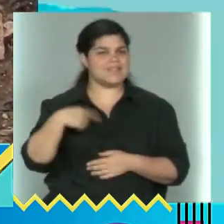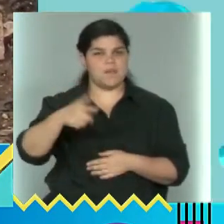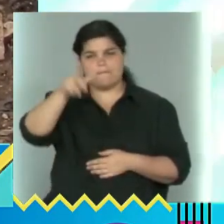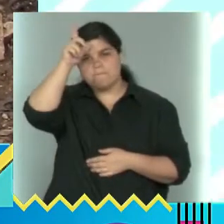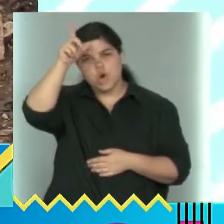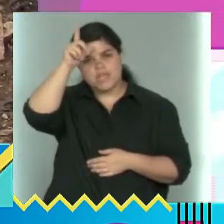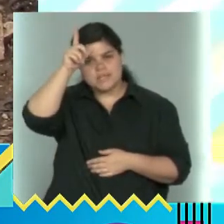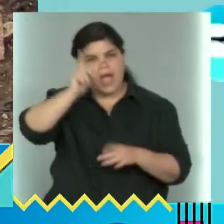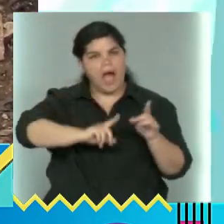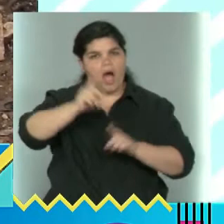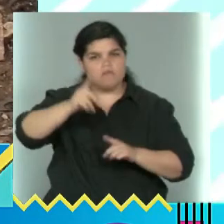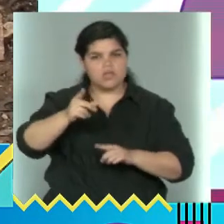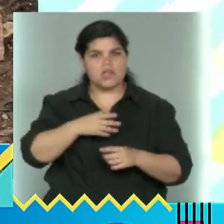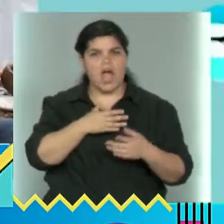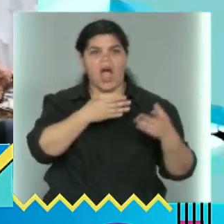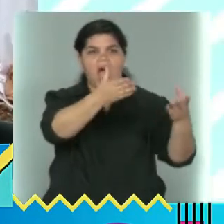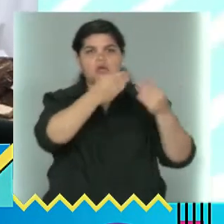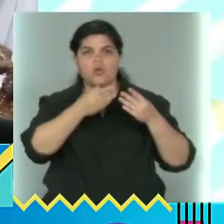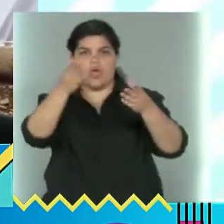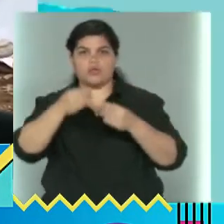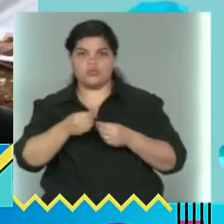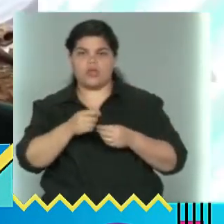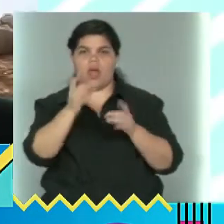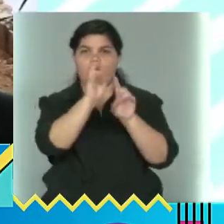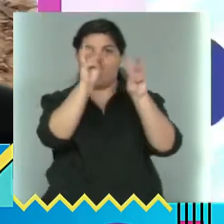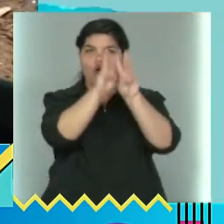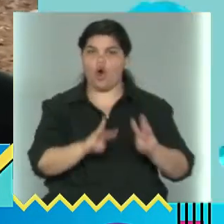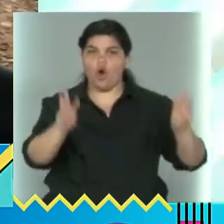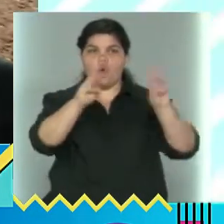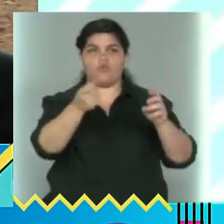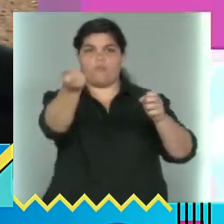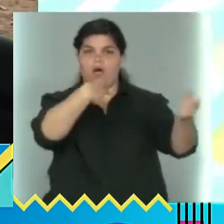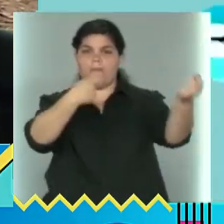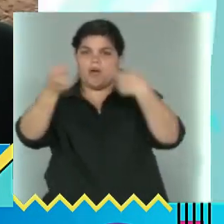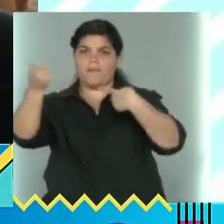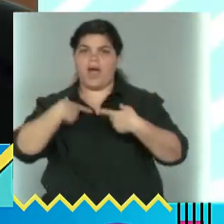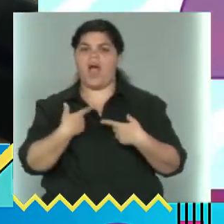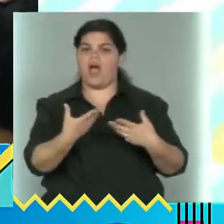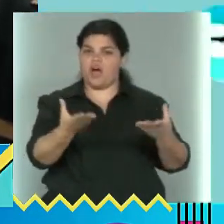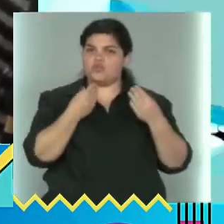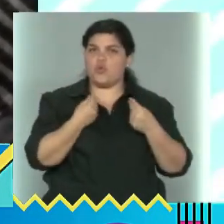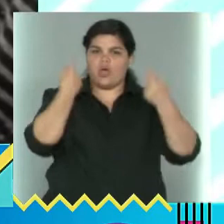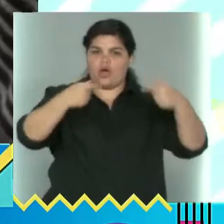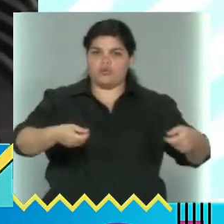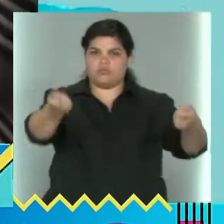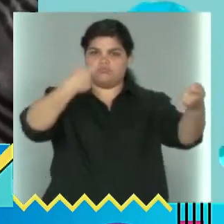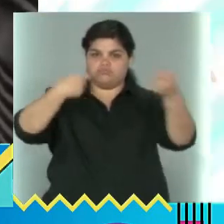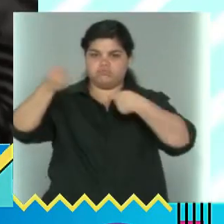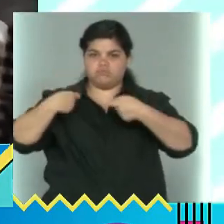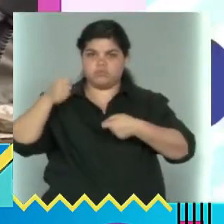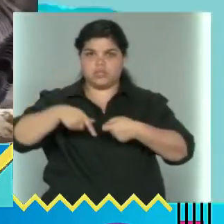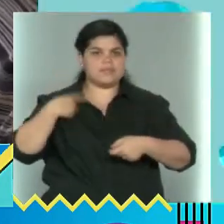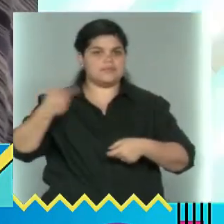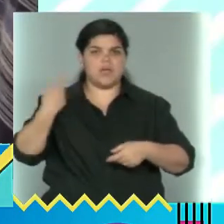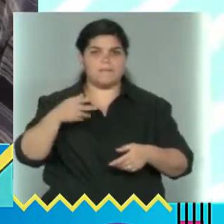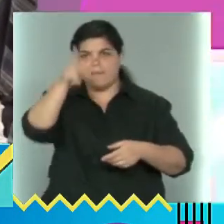obstaculizó la ayuda que mandaban las Naciones Unidas y demás entidades de la sociedad civil que